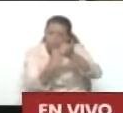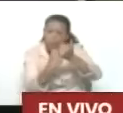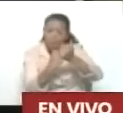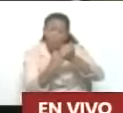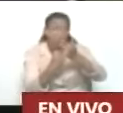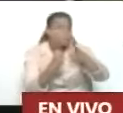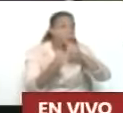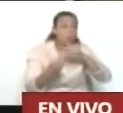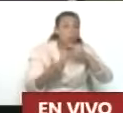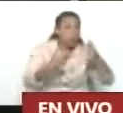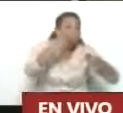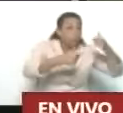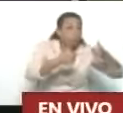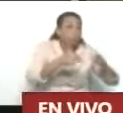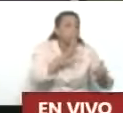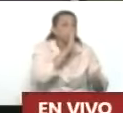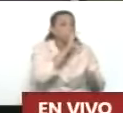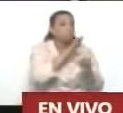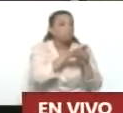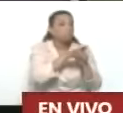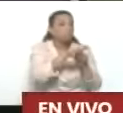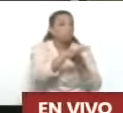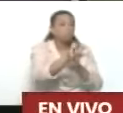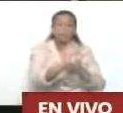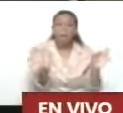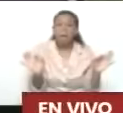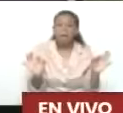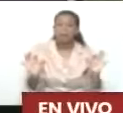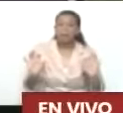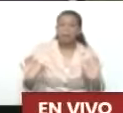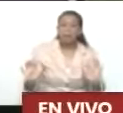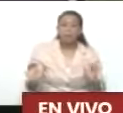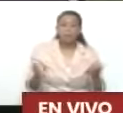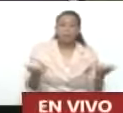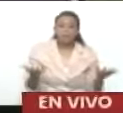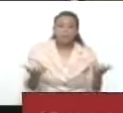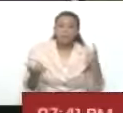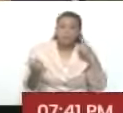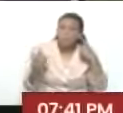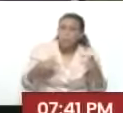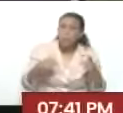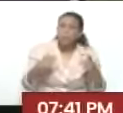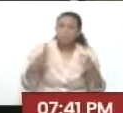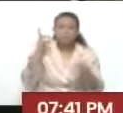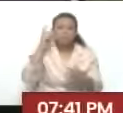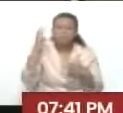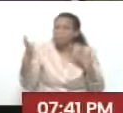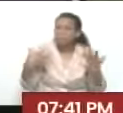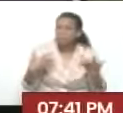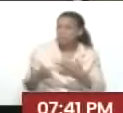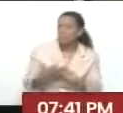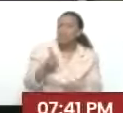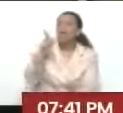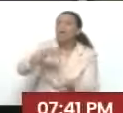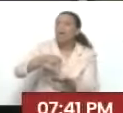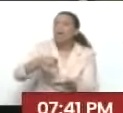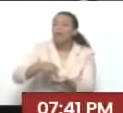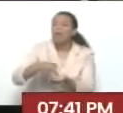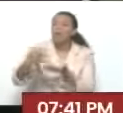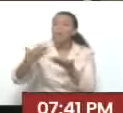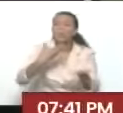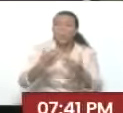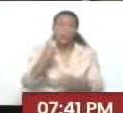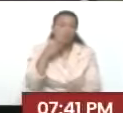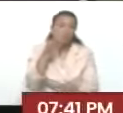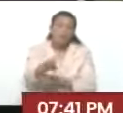movimiento se anquilosa, se burocratiza, se pierde la escucha. Cuando fui a visitar a Lula a la cárcel, a Curitiba,